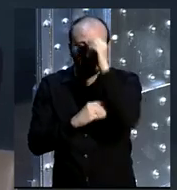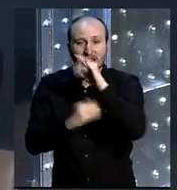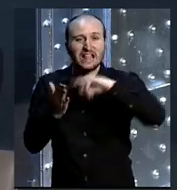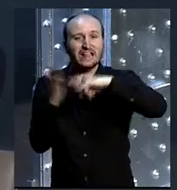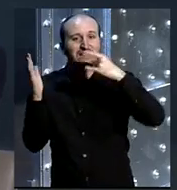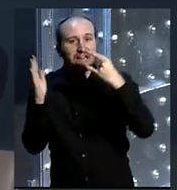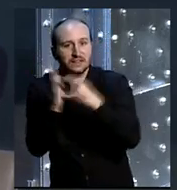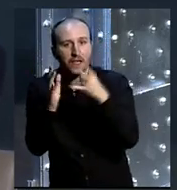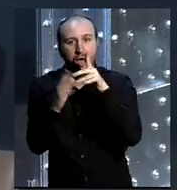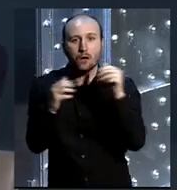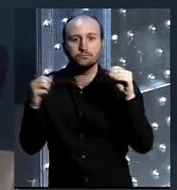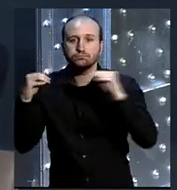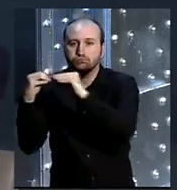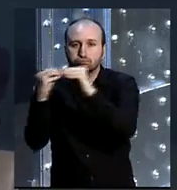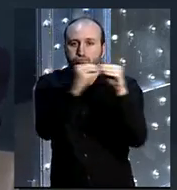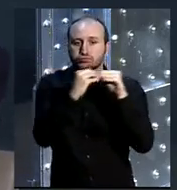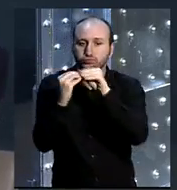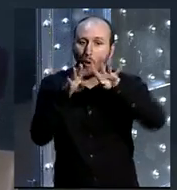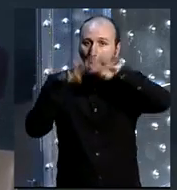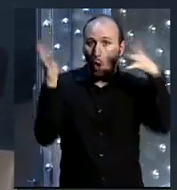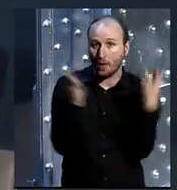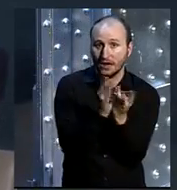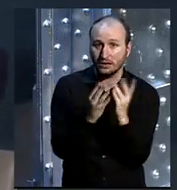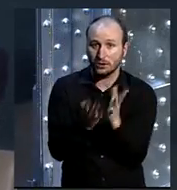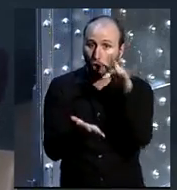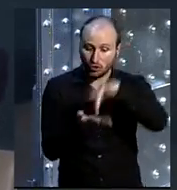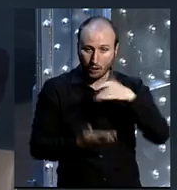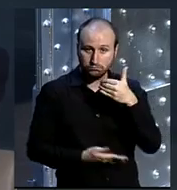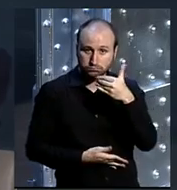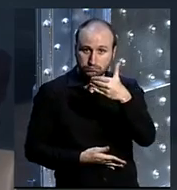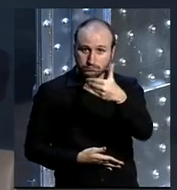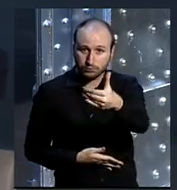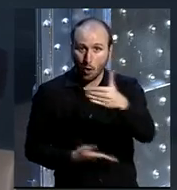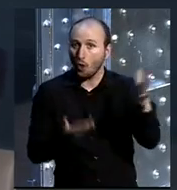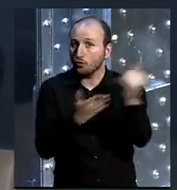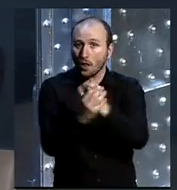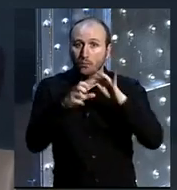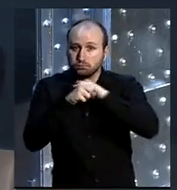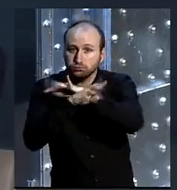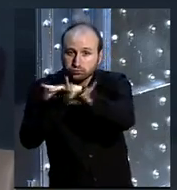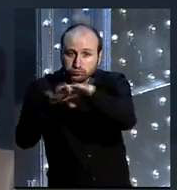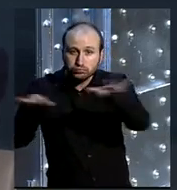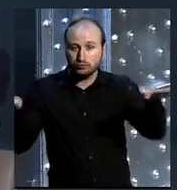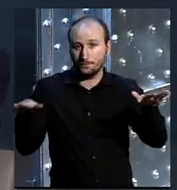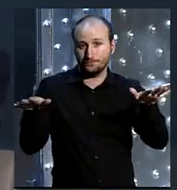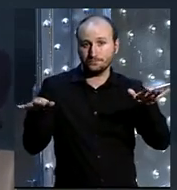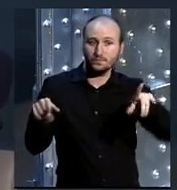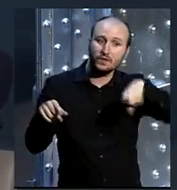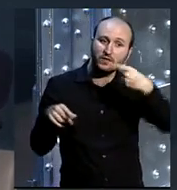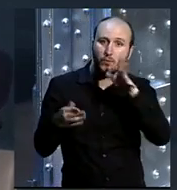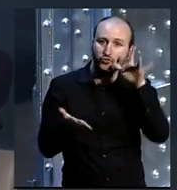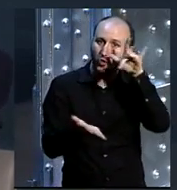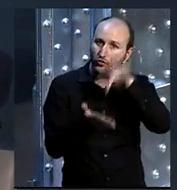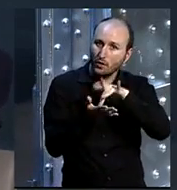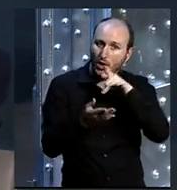nivel global, y que luego, en el futuro, una vez que eso se haya extendido y se haya